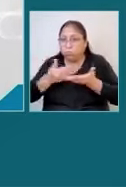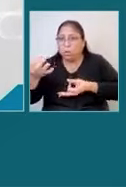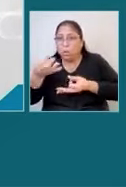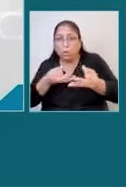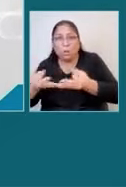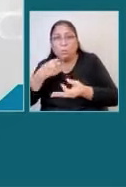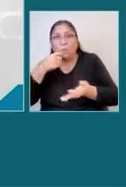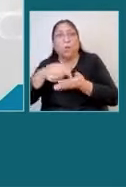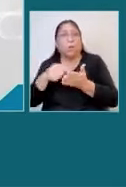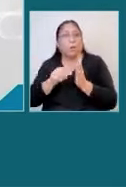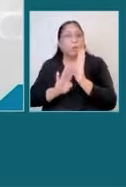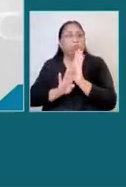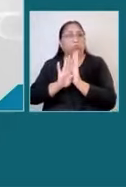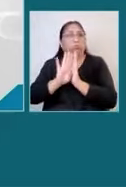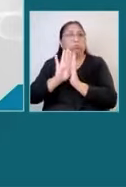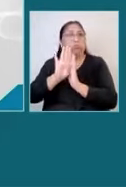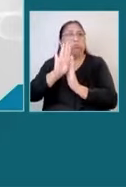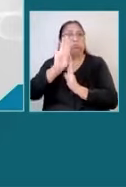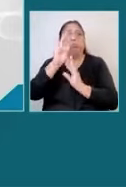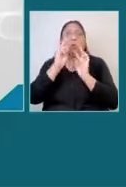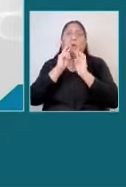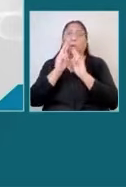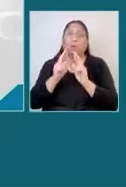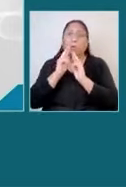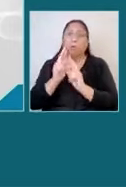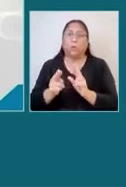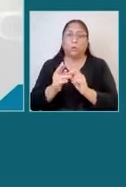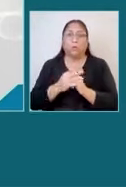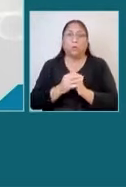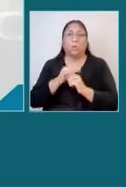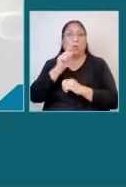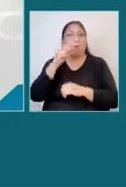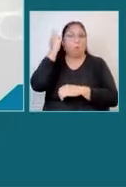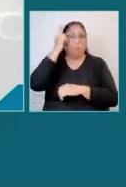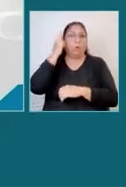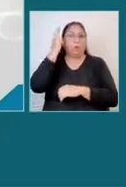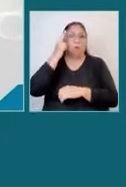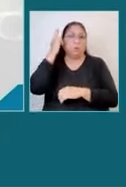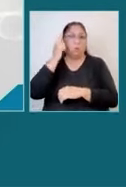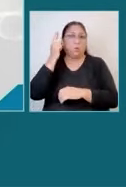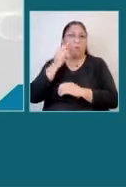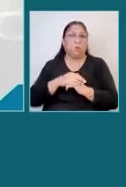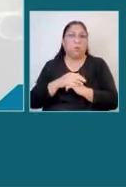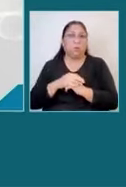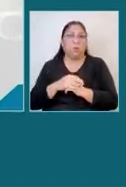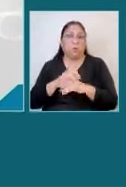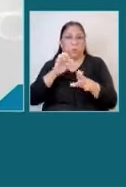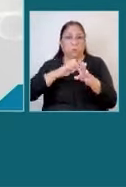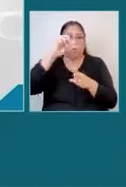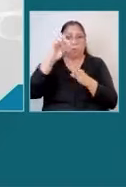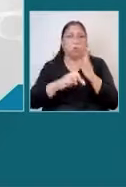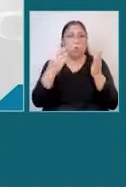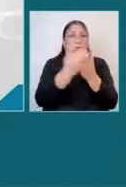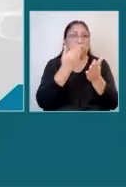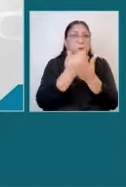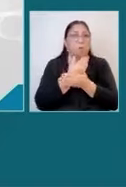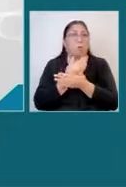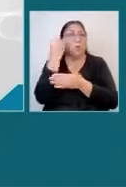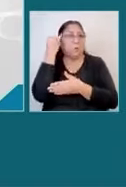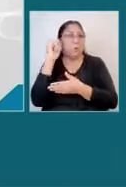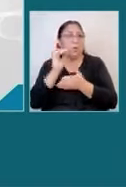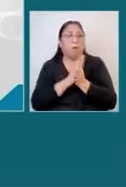que maximicen el impacto de los resultados, ¿no? Es por eso que desde los proyectos de innovación fomentamos